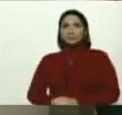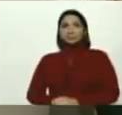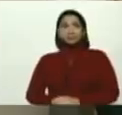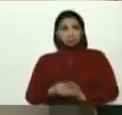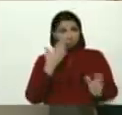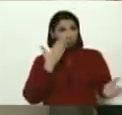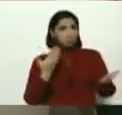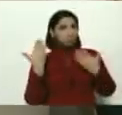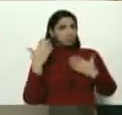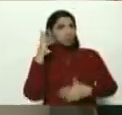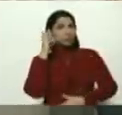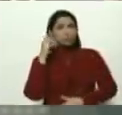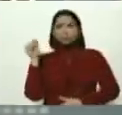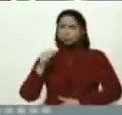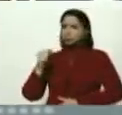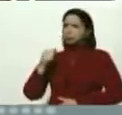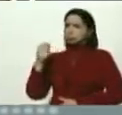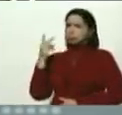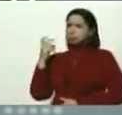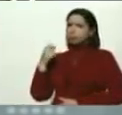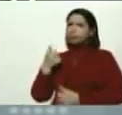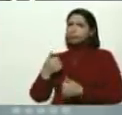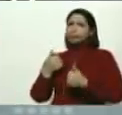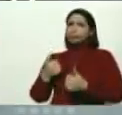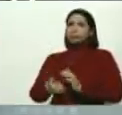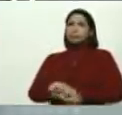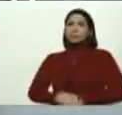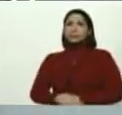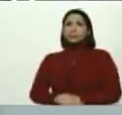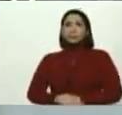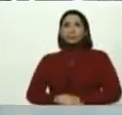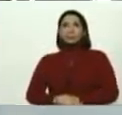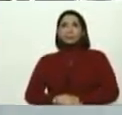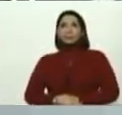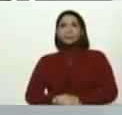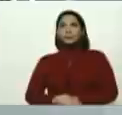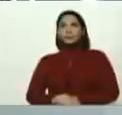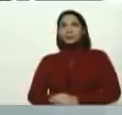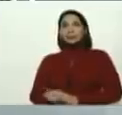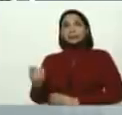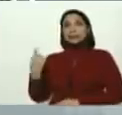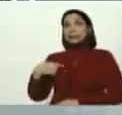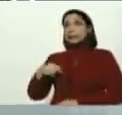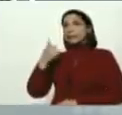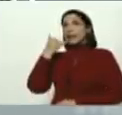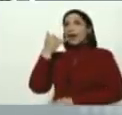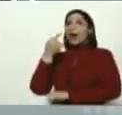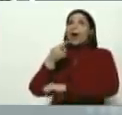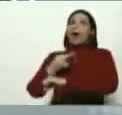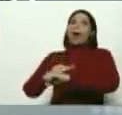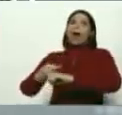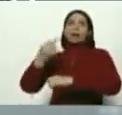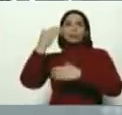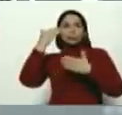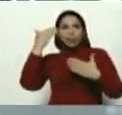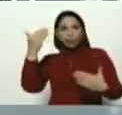Adelante, le escuchamos. Ahora sí me escuchan. Sí, presidente. Tenía un rato aquí